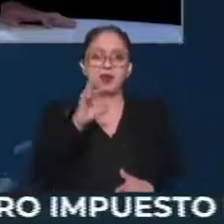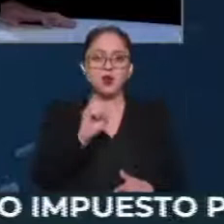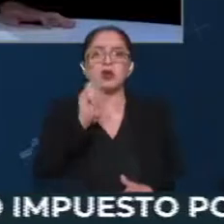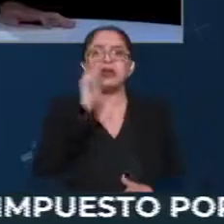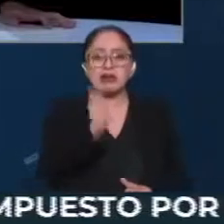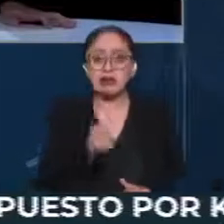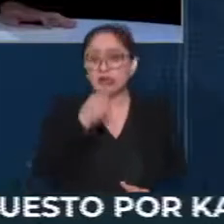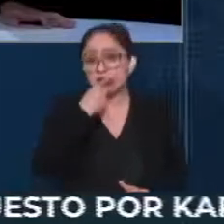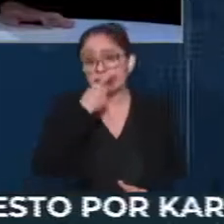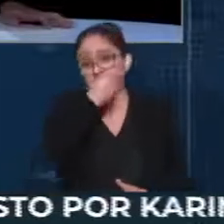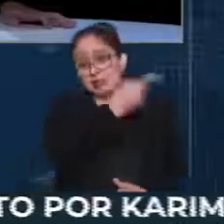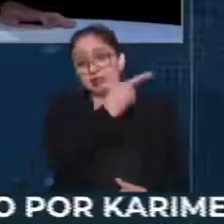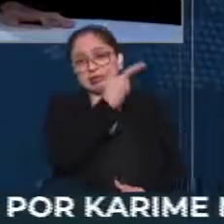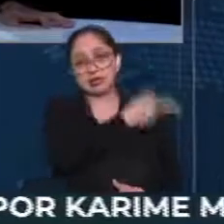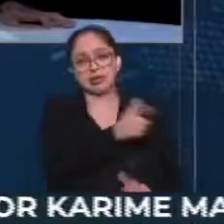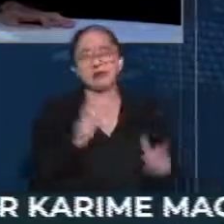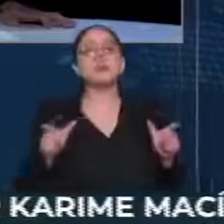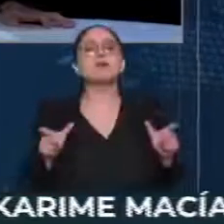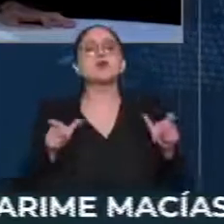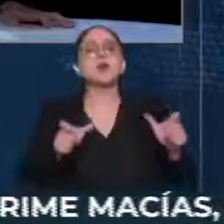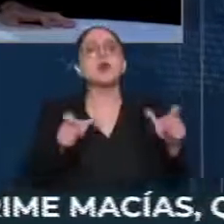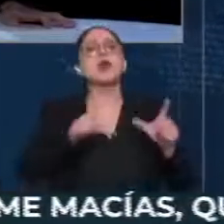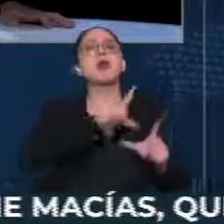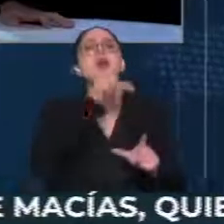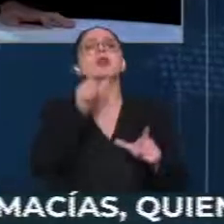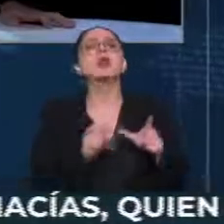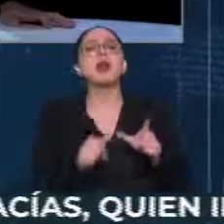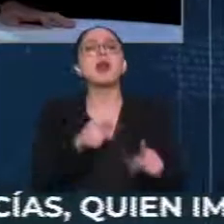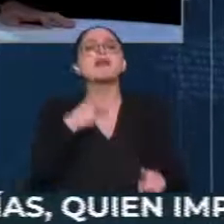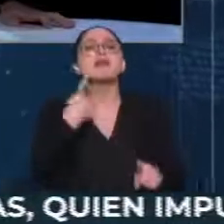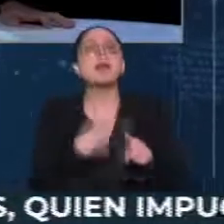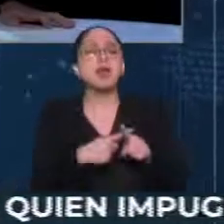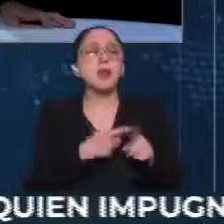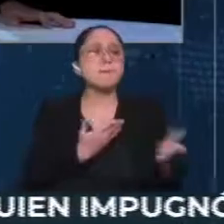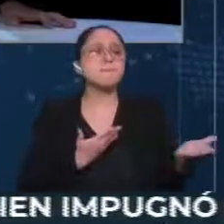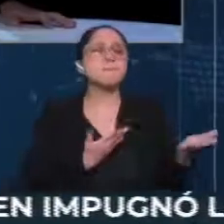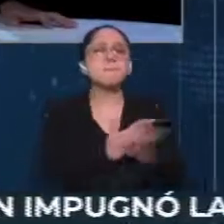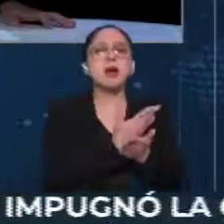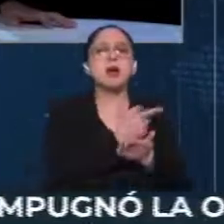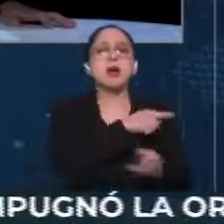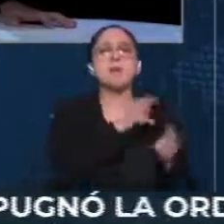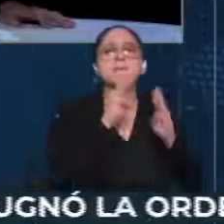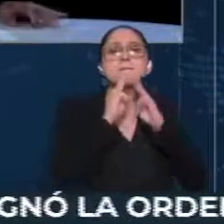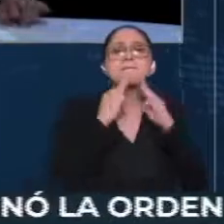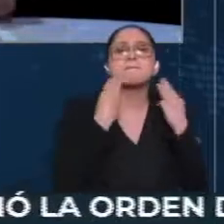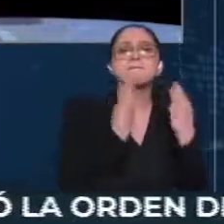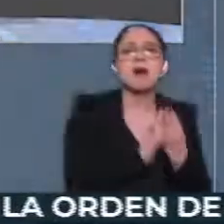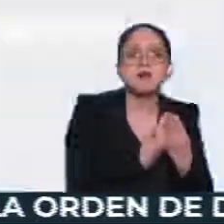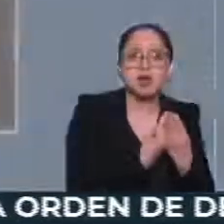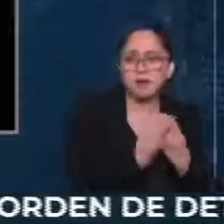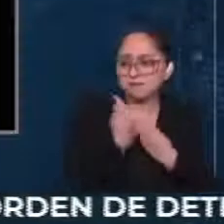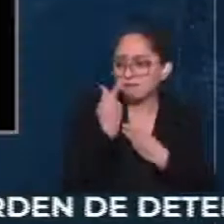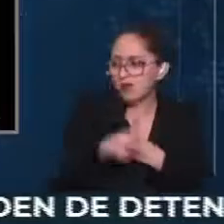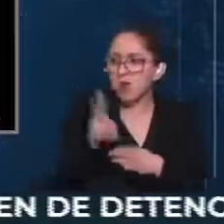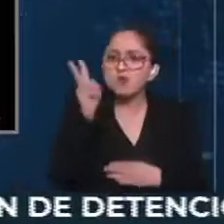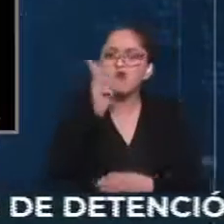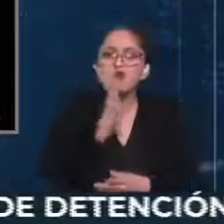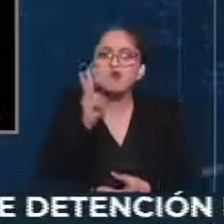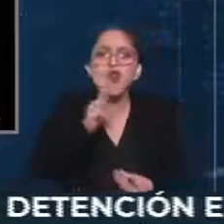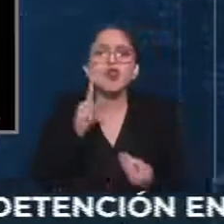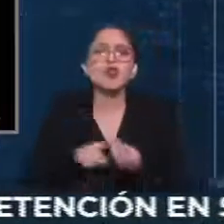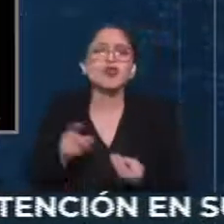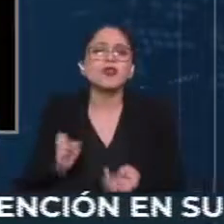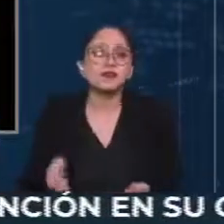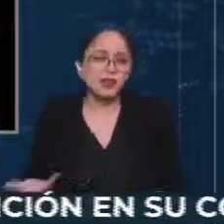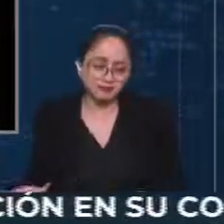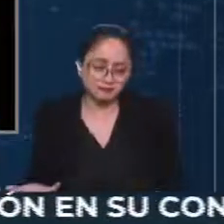está cooptada en muchas zonas por el crimen organizado sin presentar una sola prueba. Entonces me parece que el presidente hace muy bien